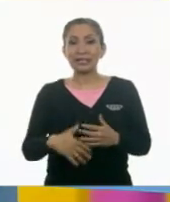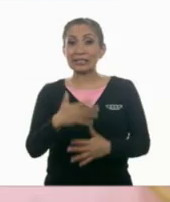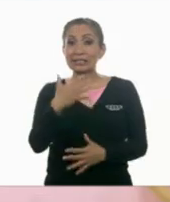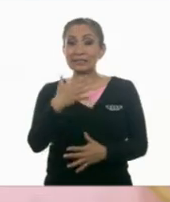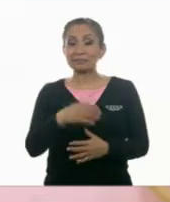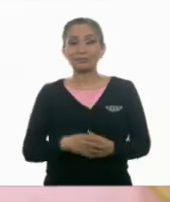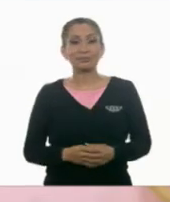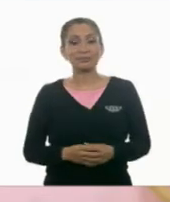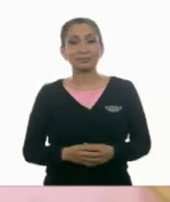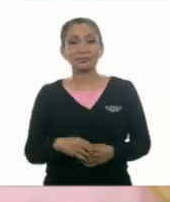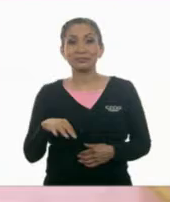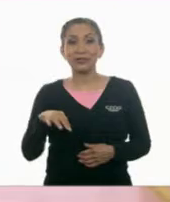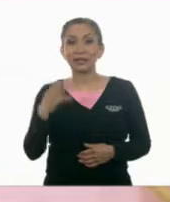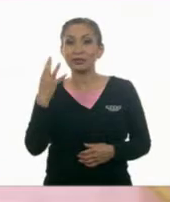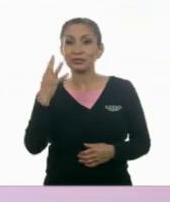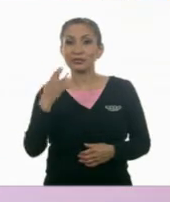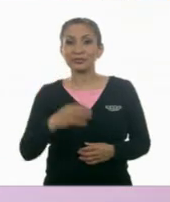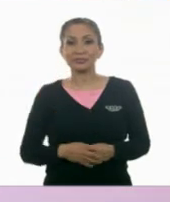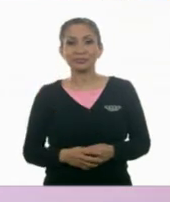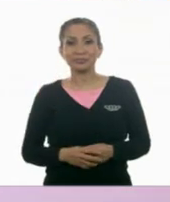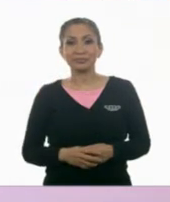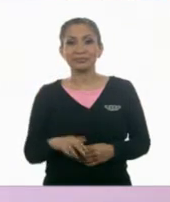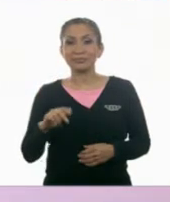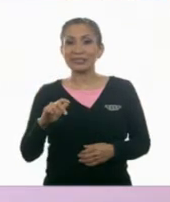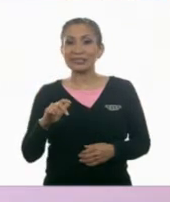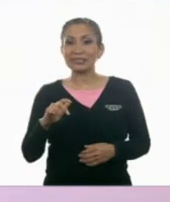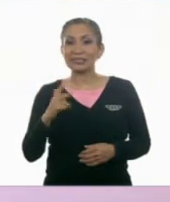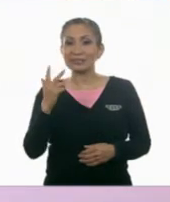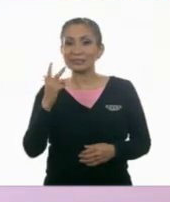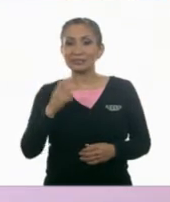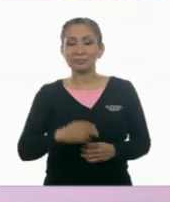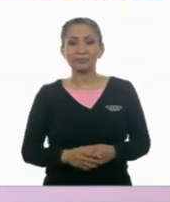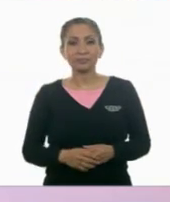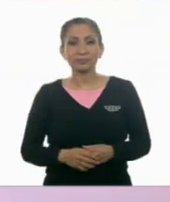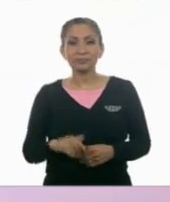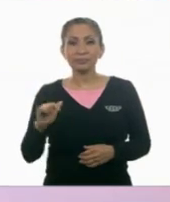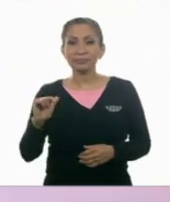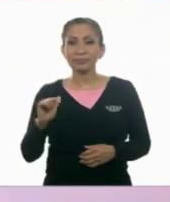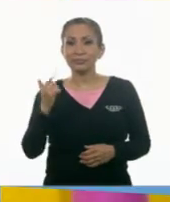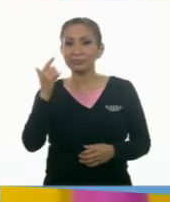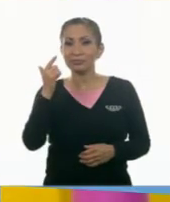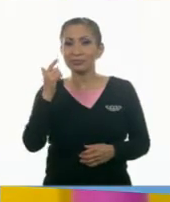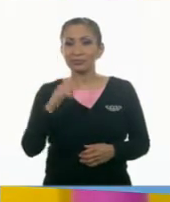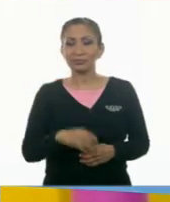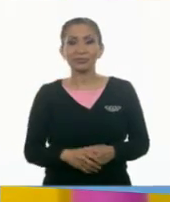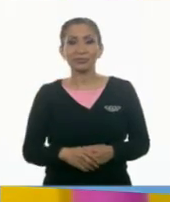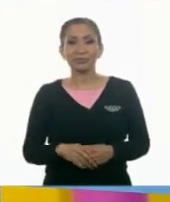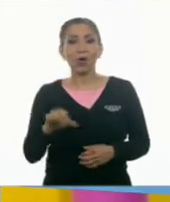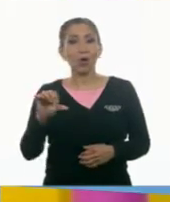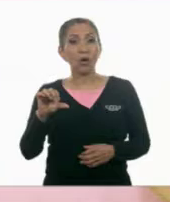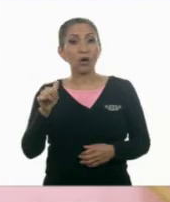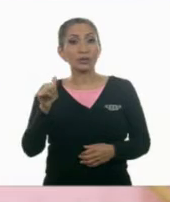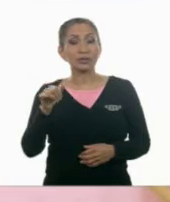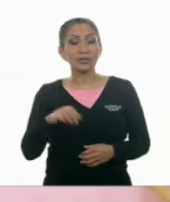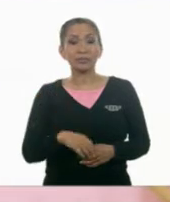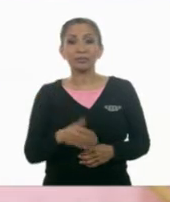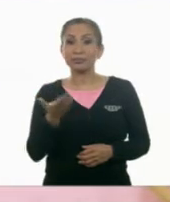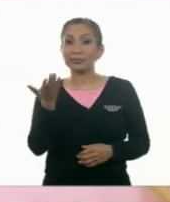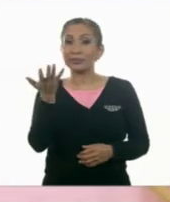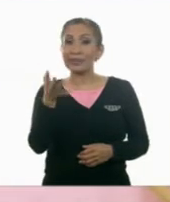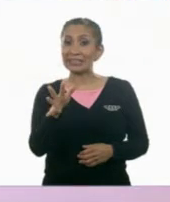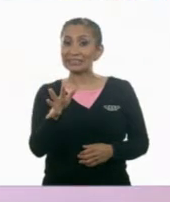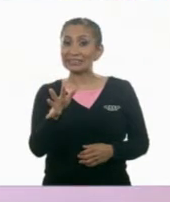15. 14. 13. 12. 11.